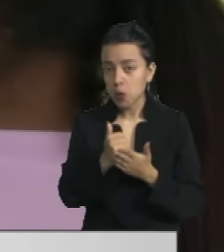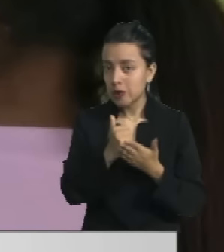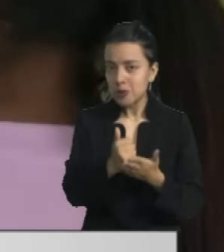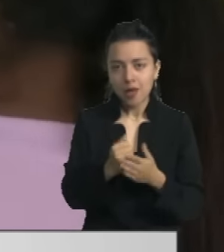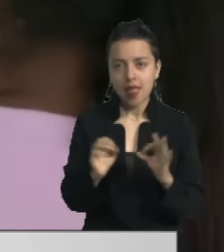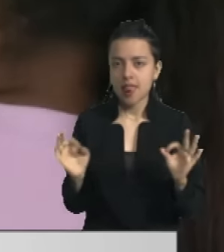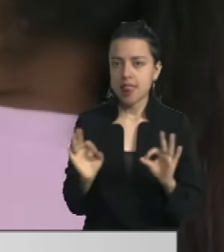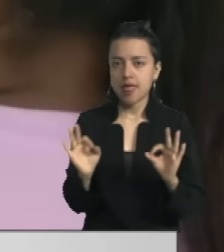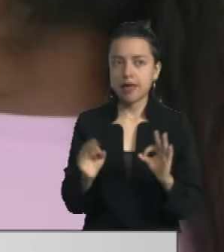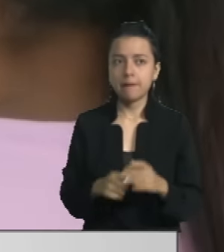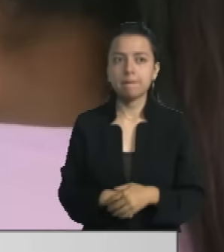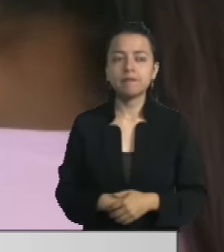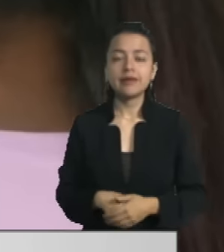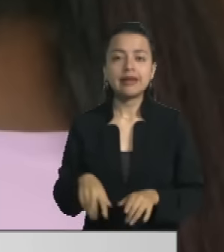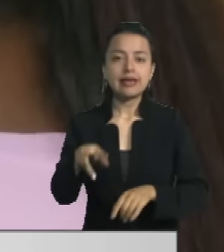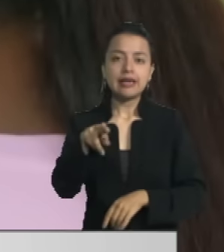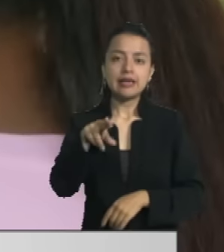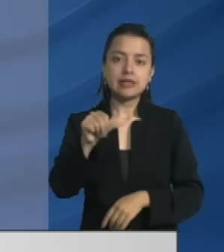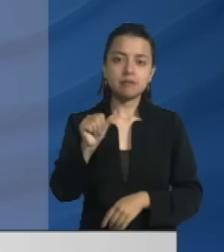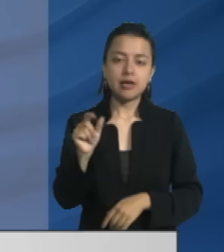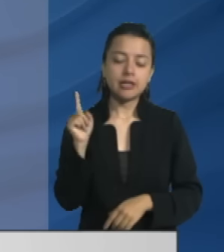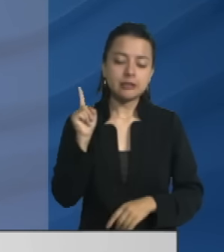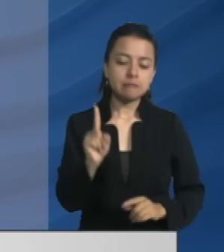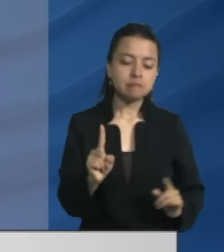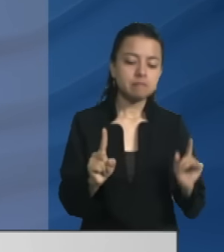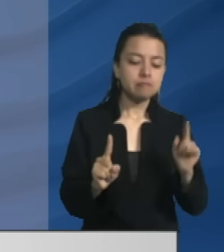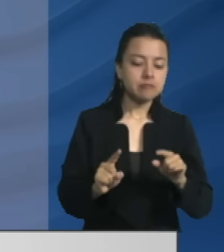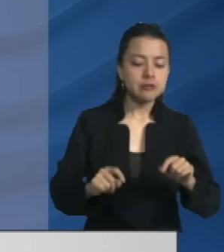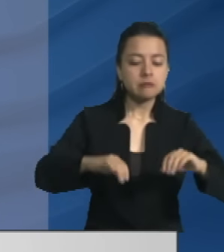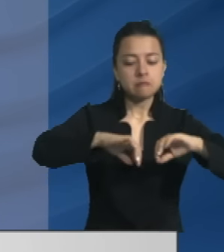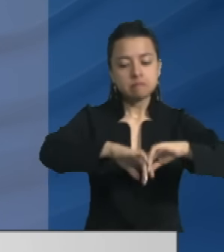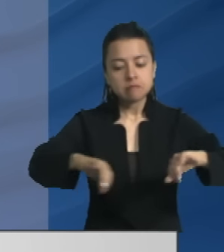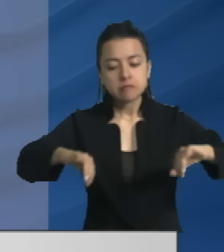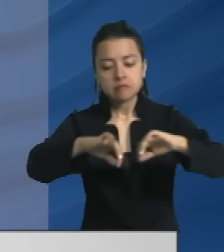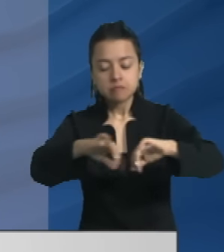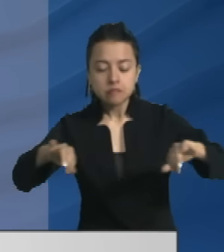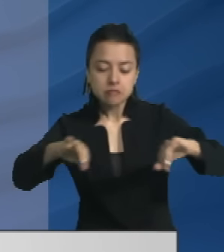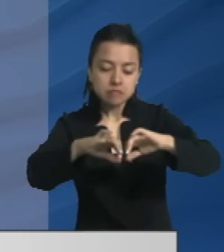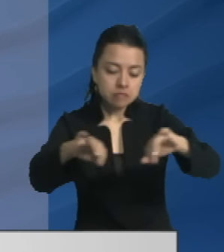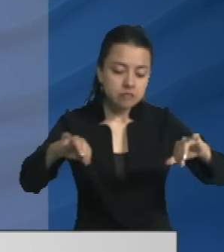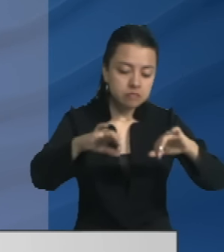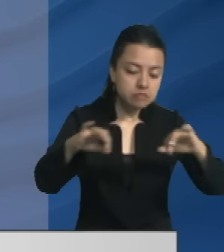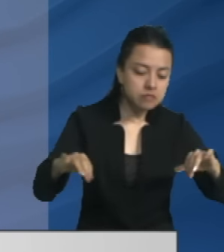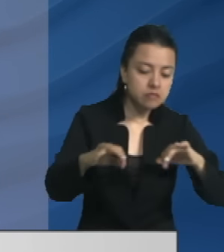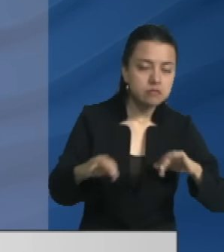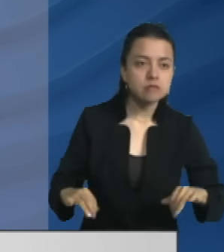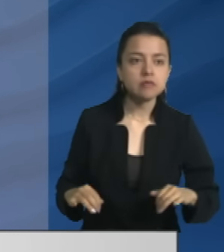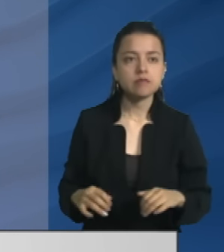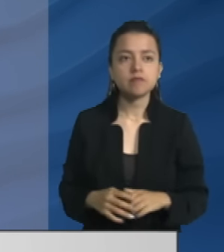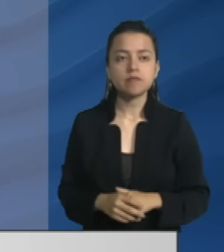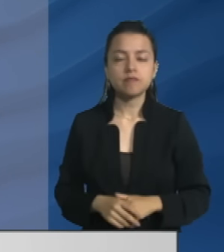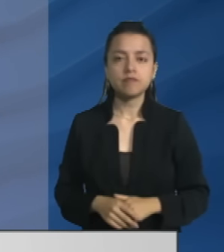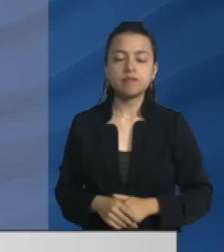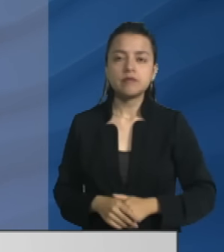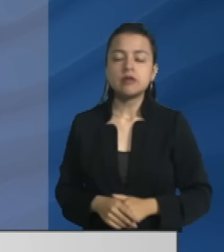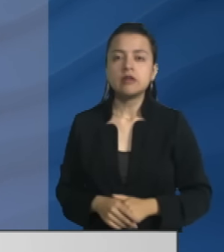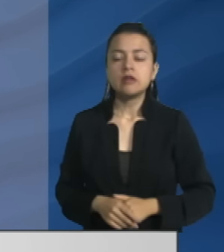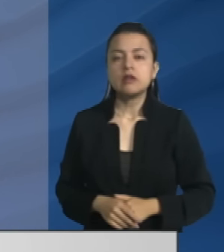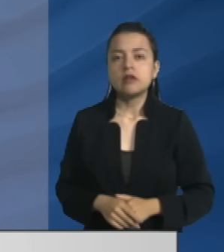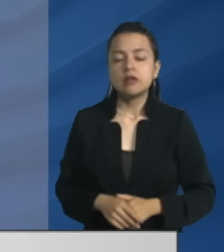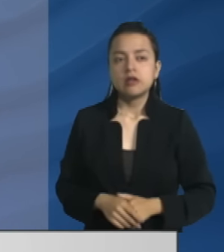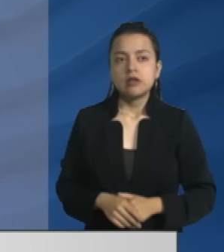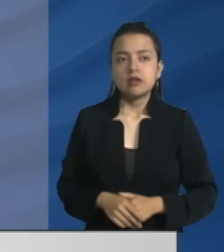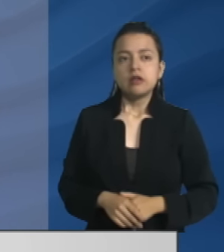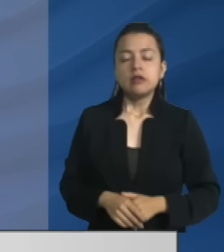Paola llegaron al lugar armada de pala no le dijeron a su madre a dónde iban ella se llevaron